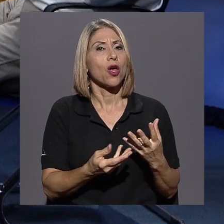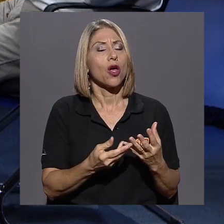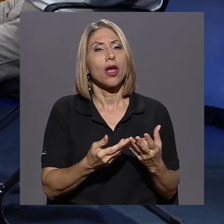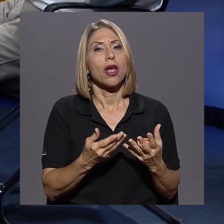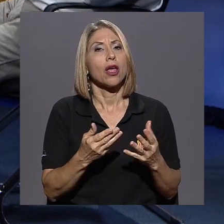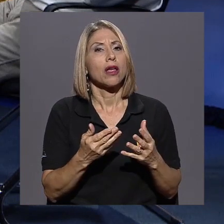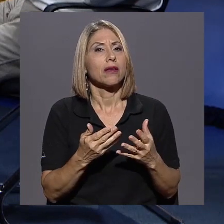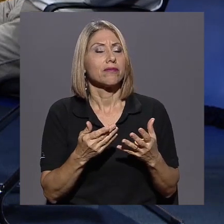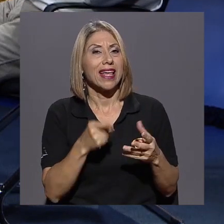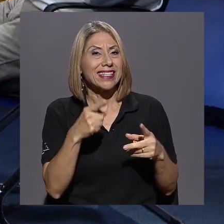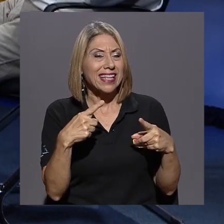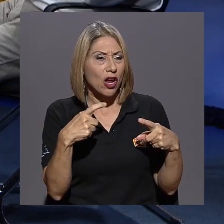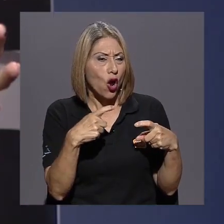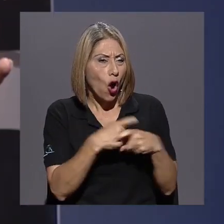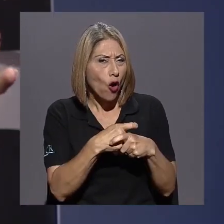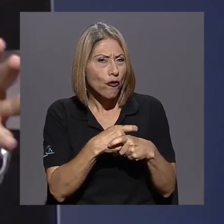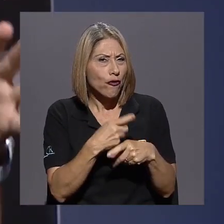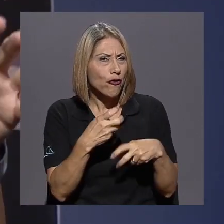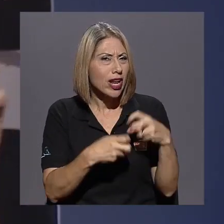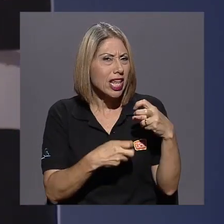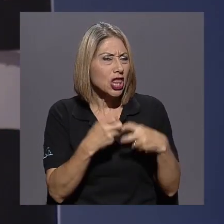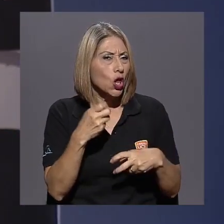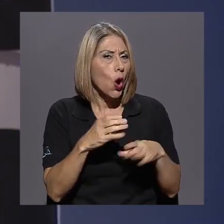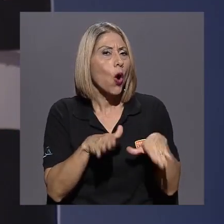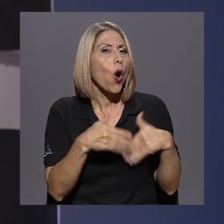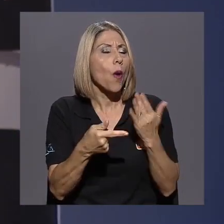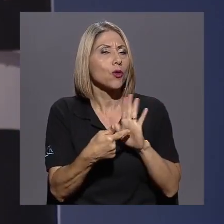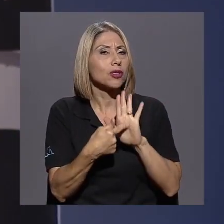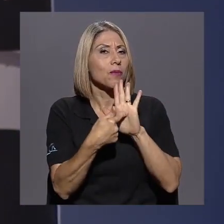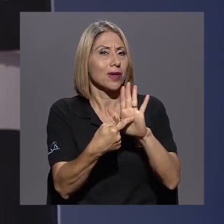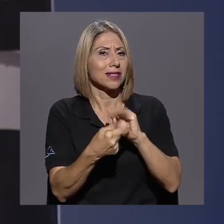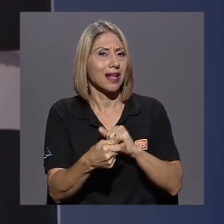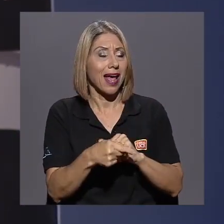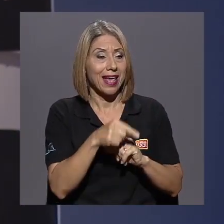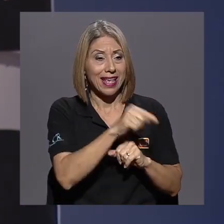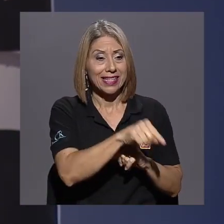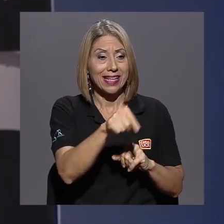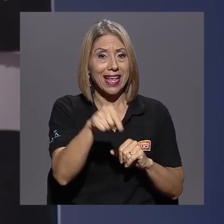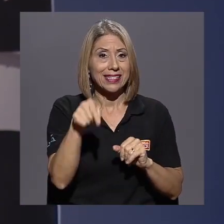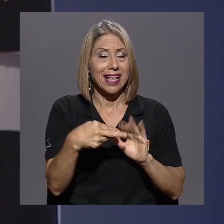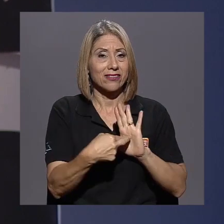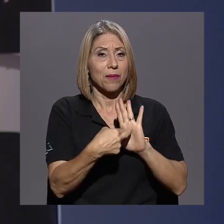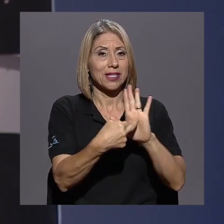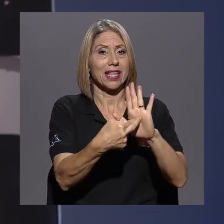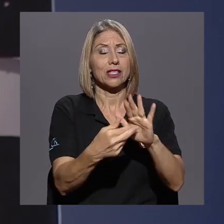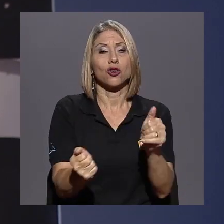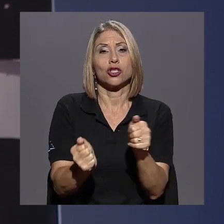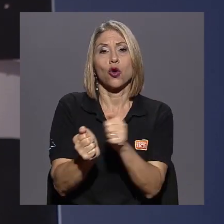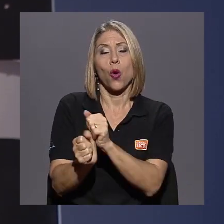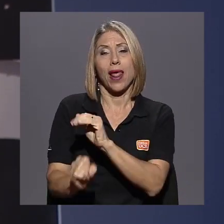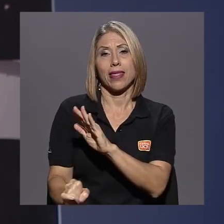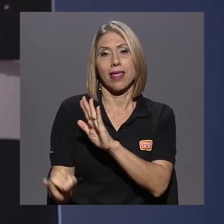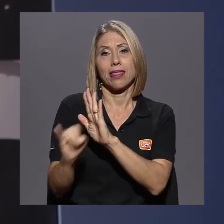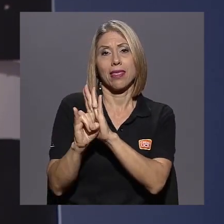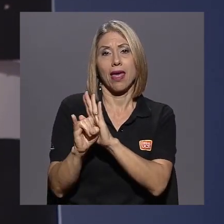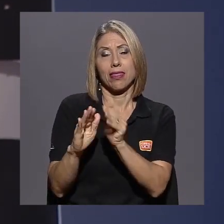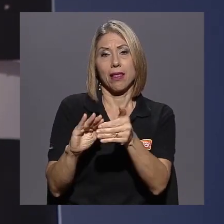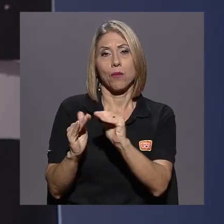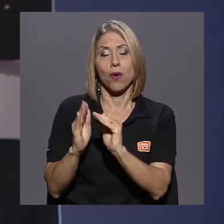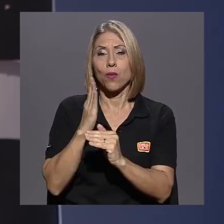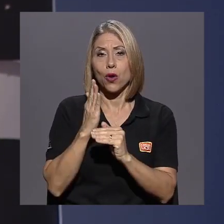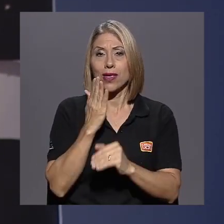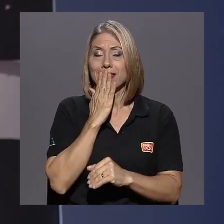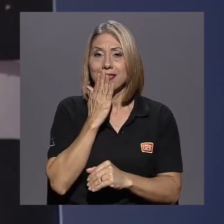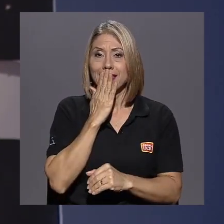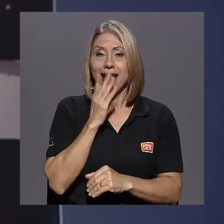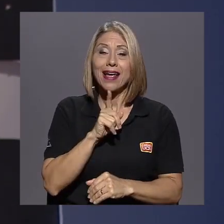muestra el conflicto no sé entre estas representaciones y también la identidad del pueblo indígena que